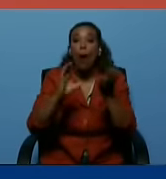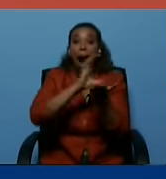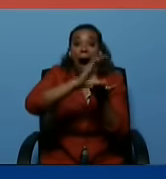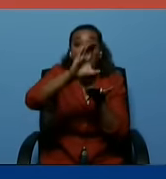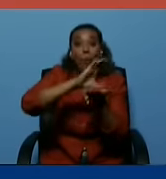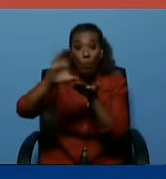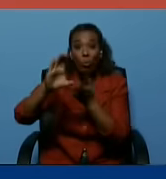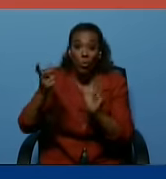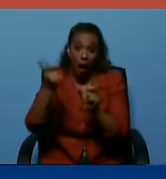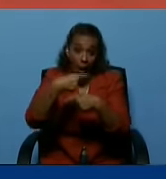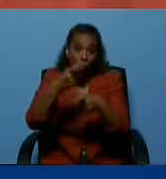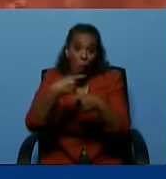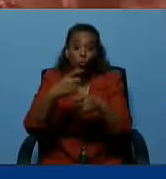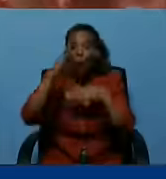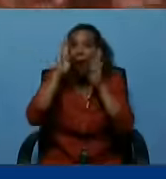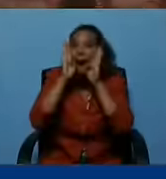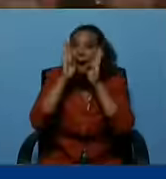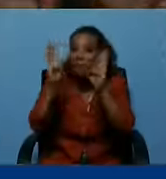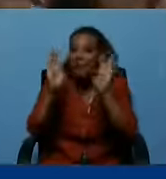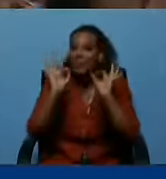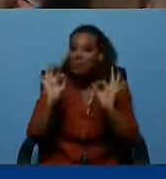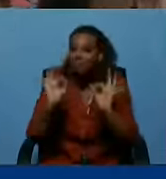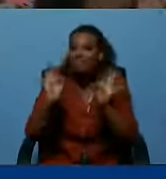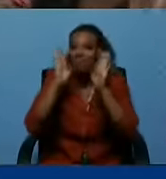agosto. ¡Atención!